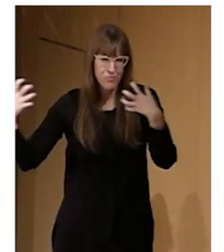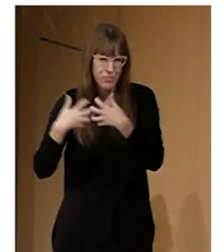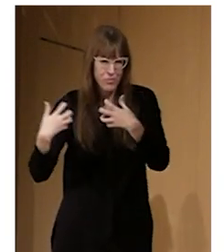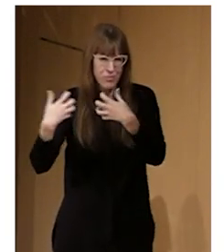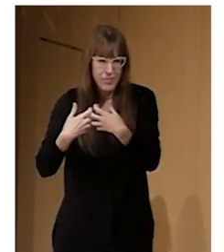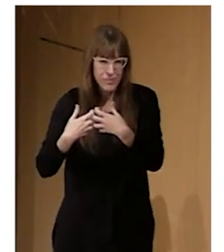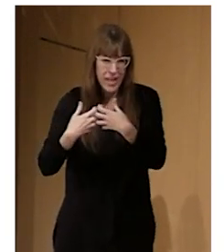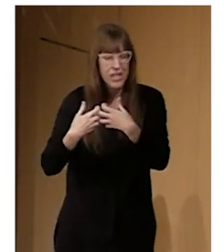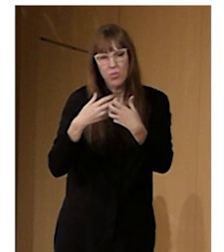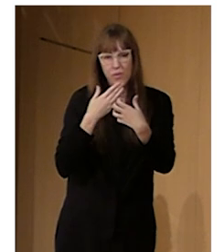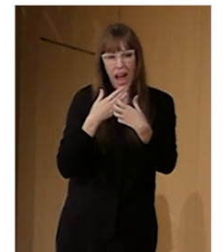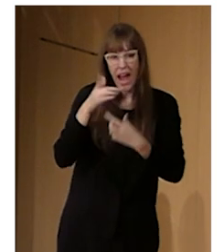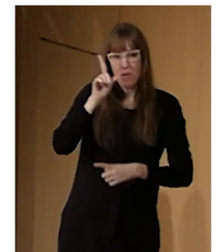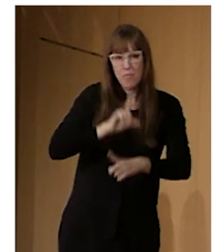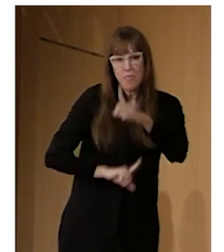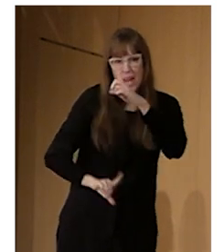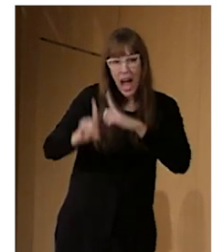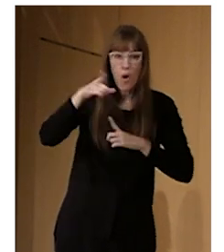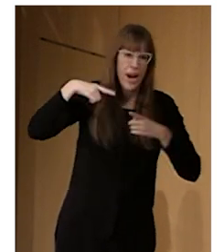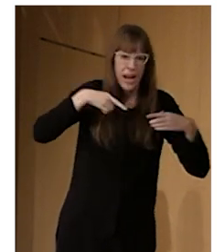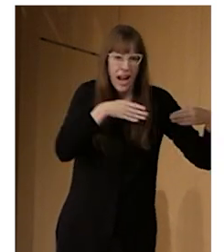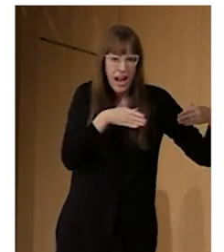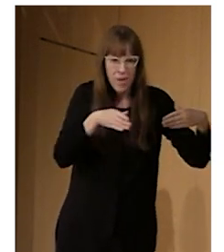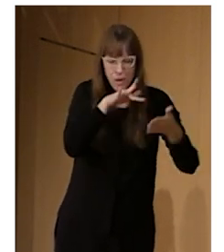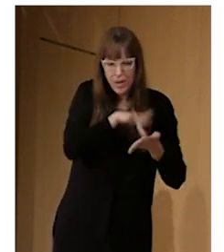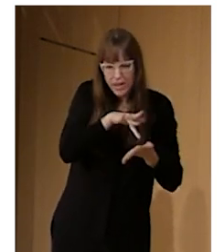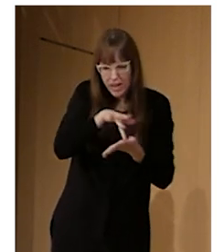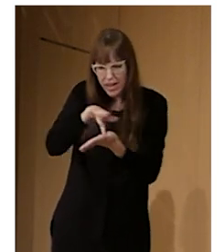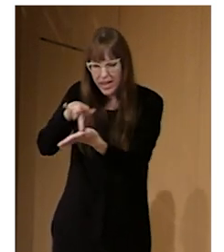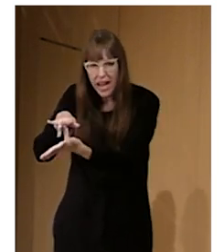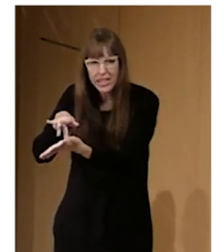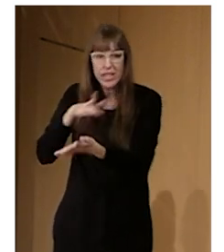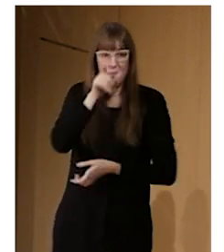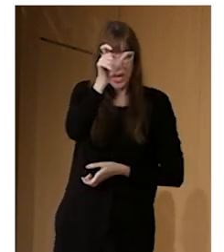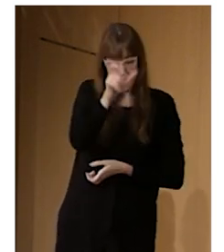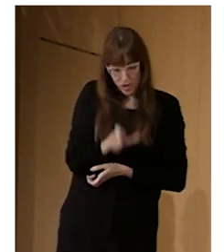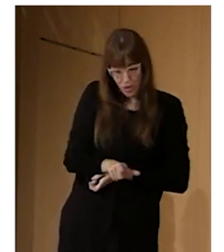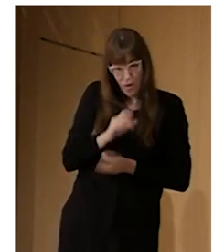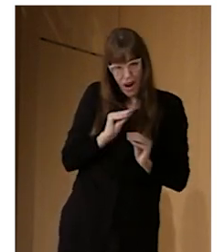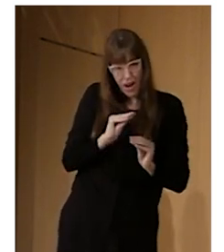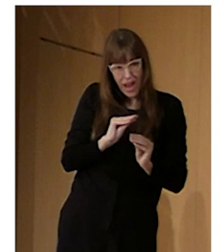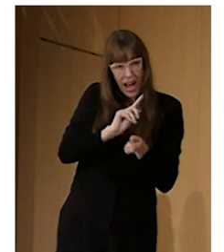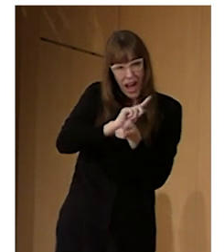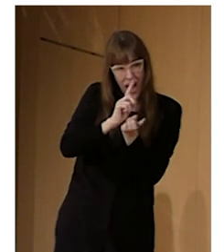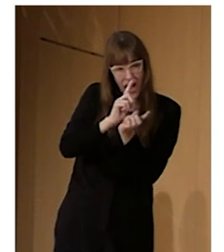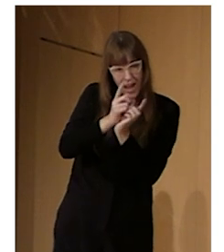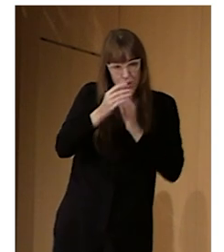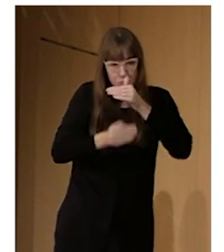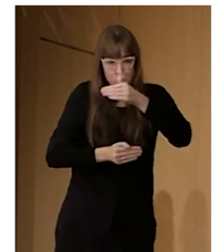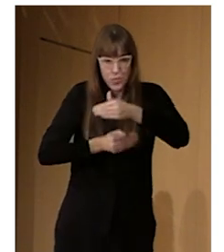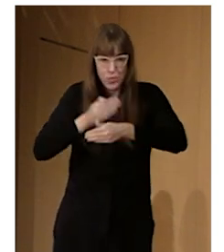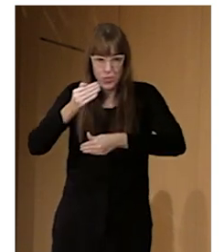profundamente transformado como persona si llevamos esta simbología a al ámbito cultural